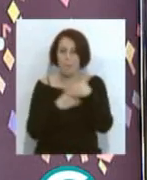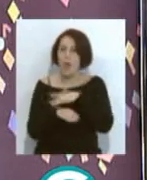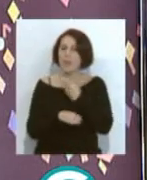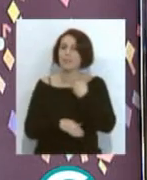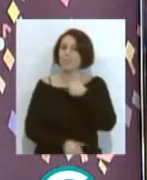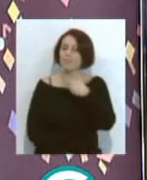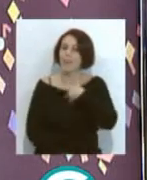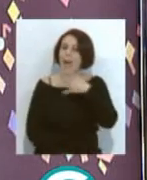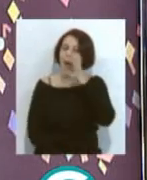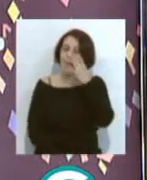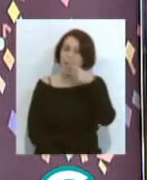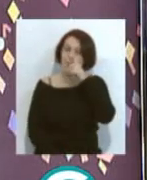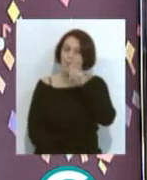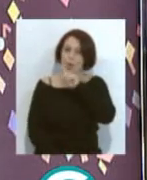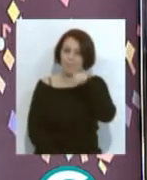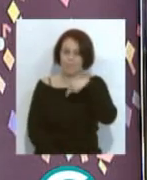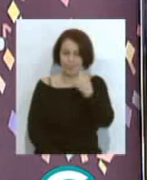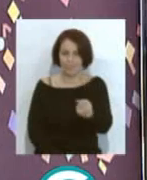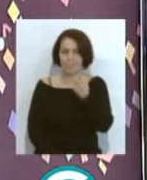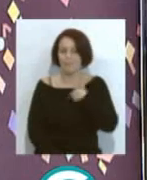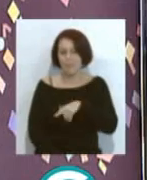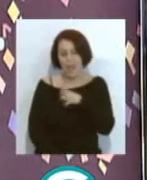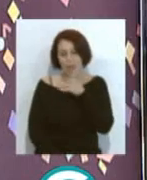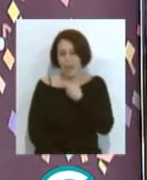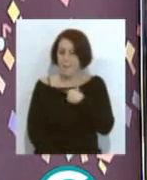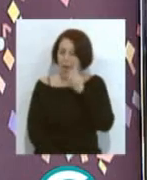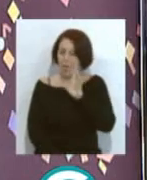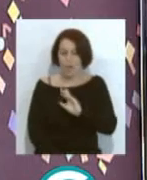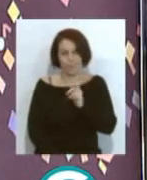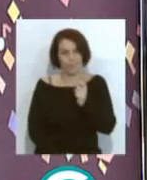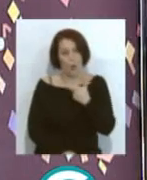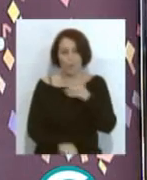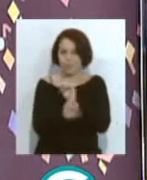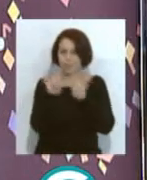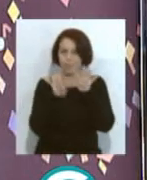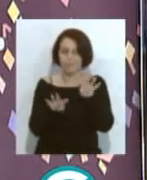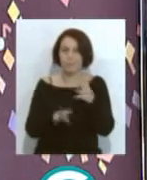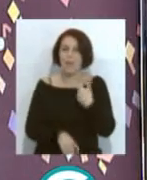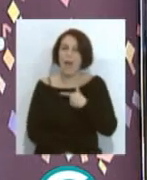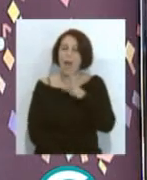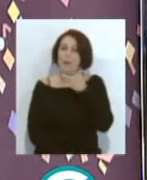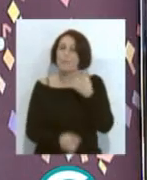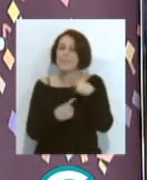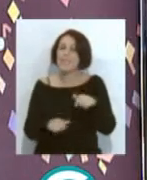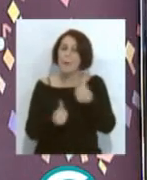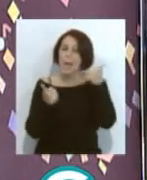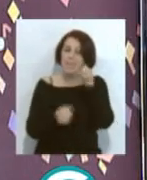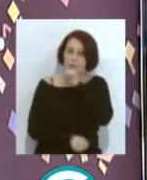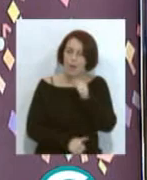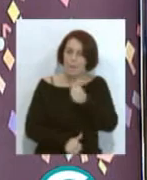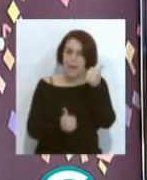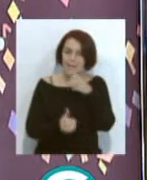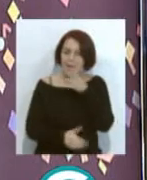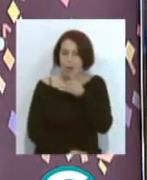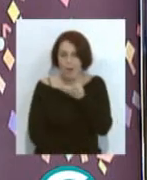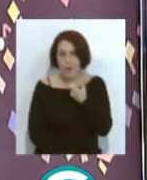carnaval de 2021 que se nos antoja ahora, bueno, pues un poco desconcertante. Vamos con más música, más coplas. Vamos ahora